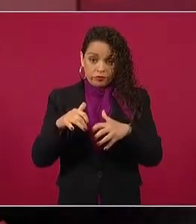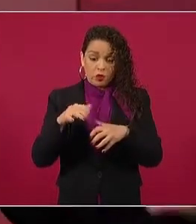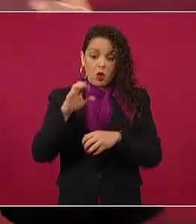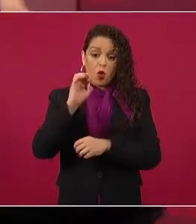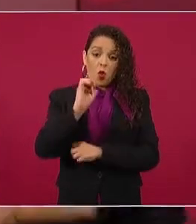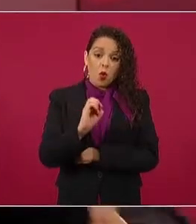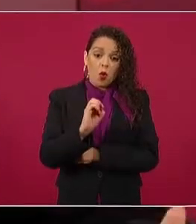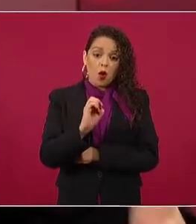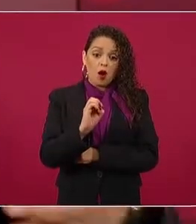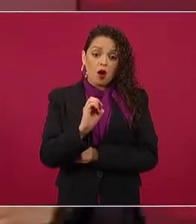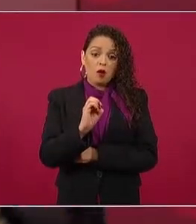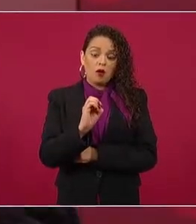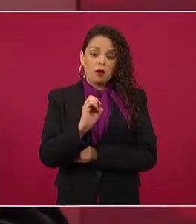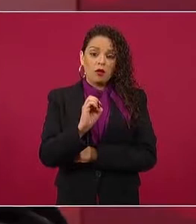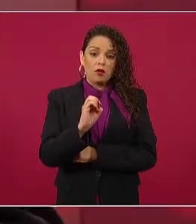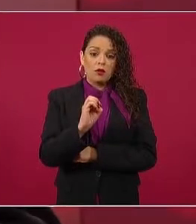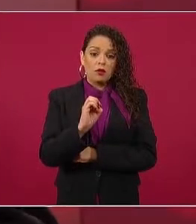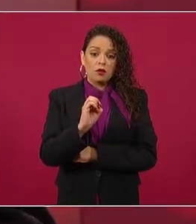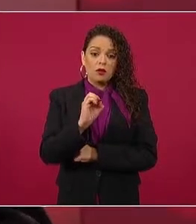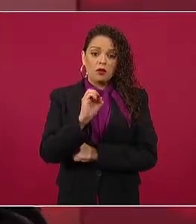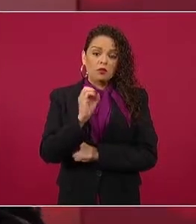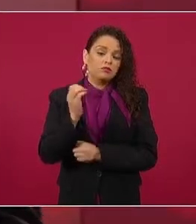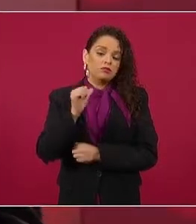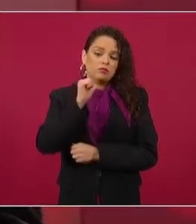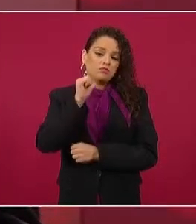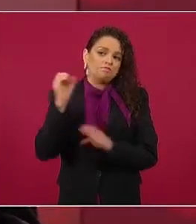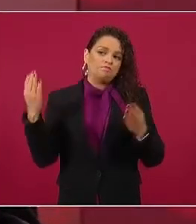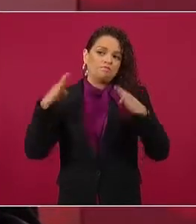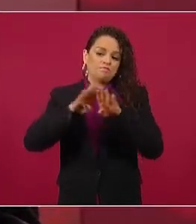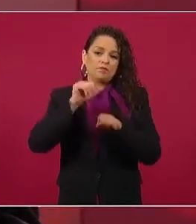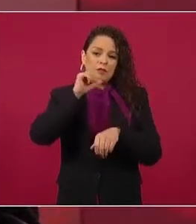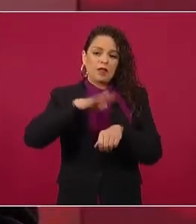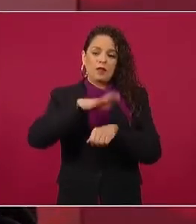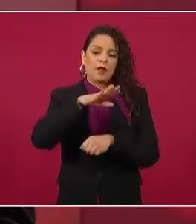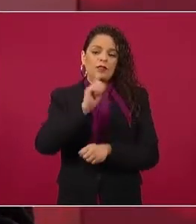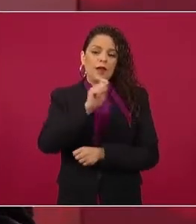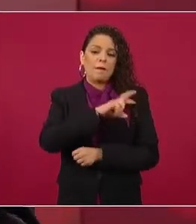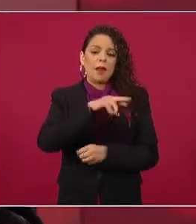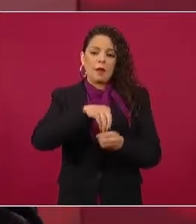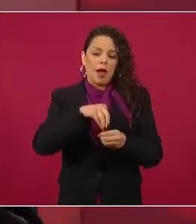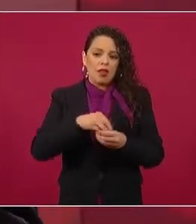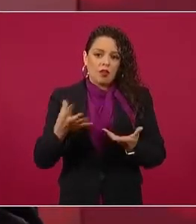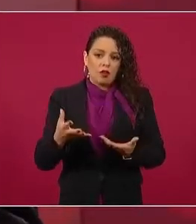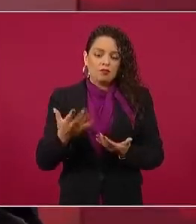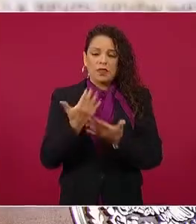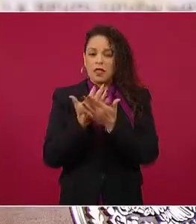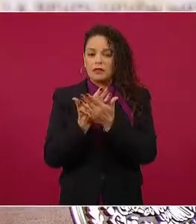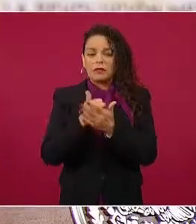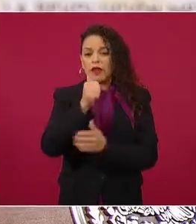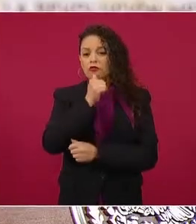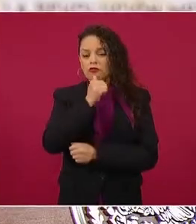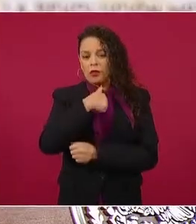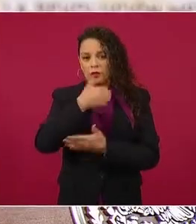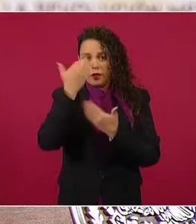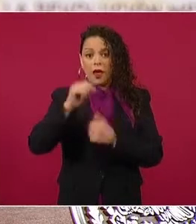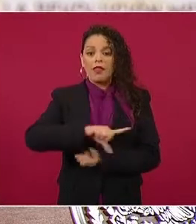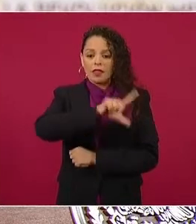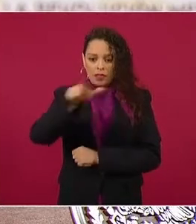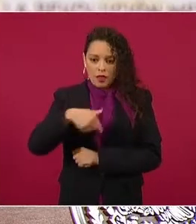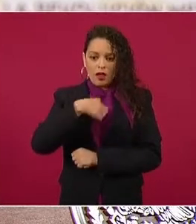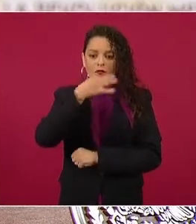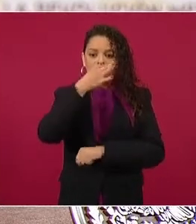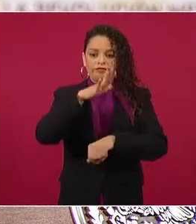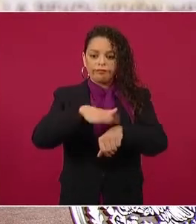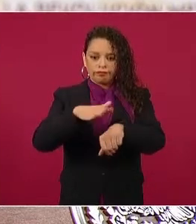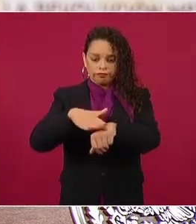o van a ser actos cerrados, todavía estamos viendo eso, ya les vamos a